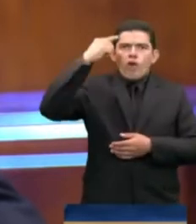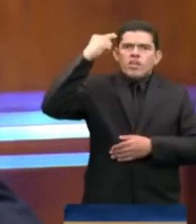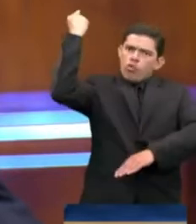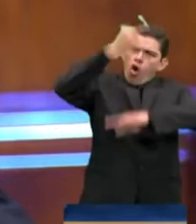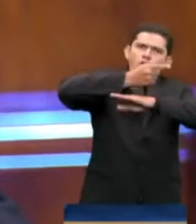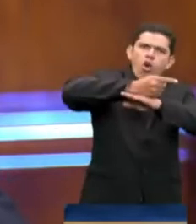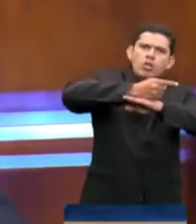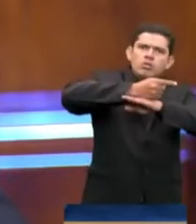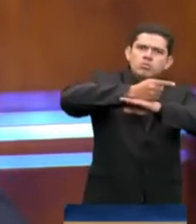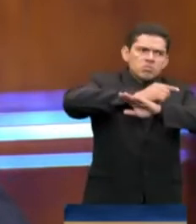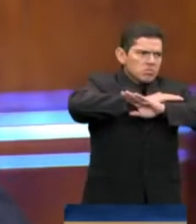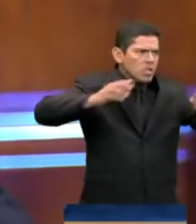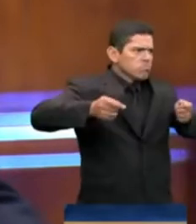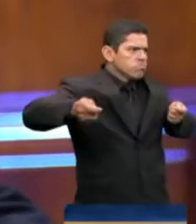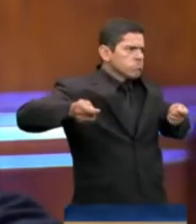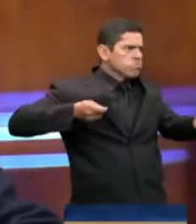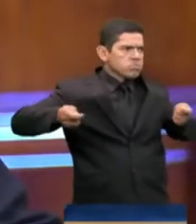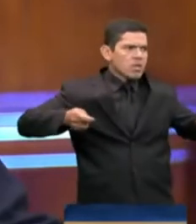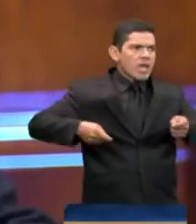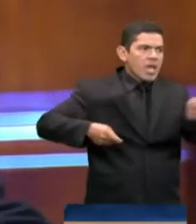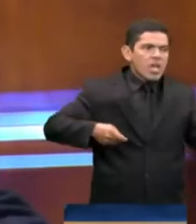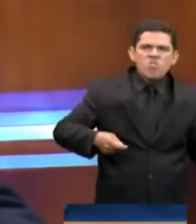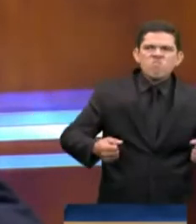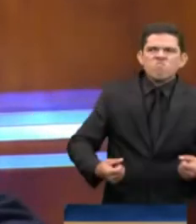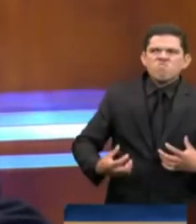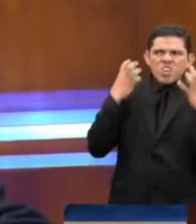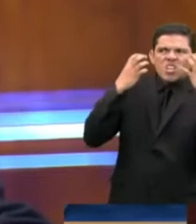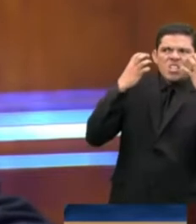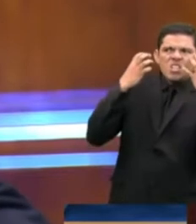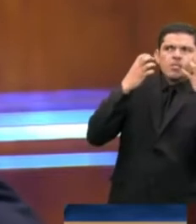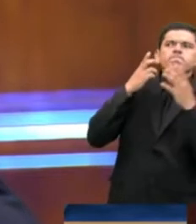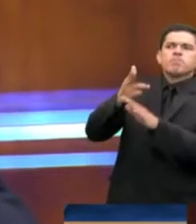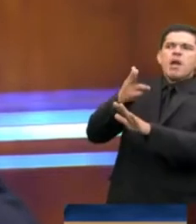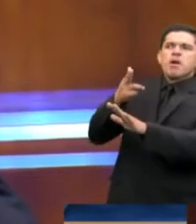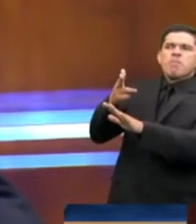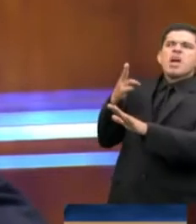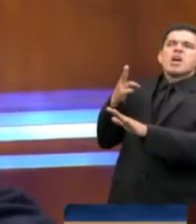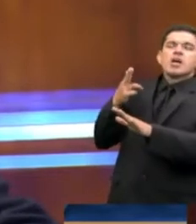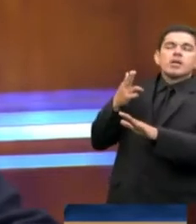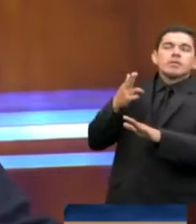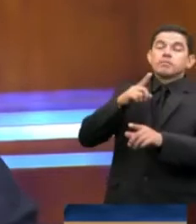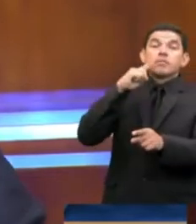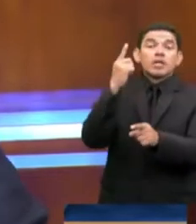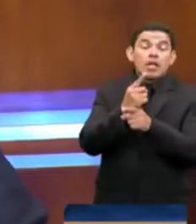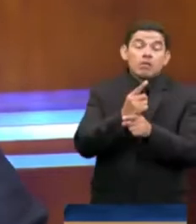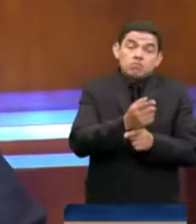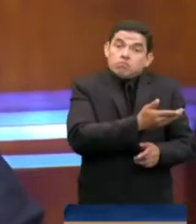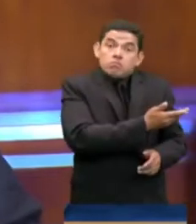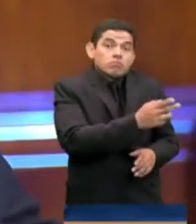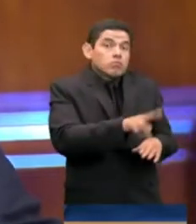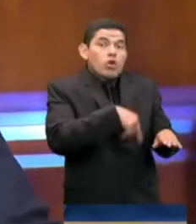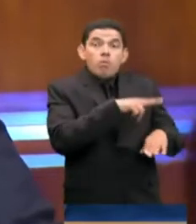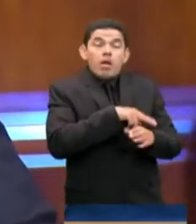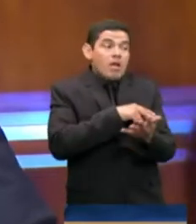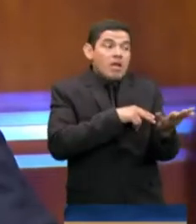que estamos viviendo una reacción cruenta, pero les digo algo, así son las reacciones de